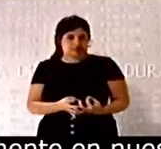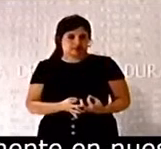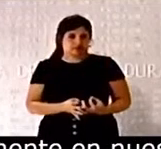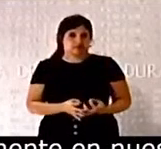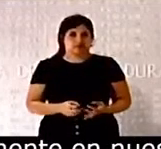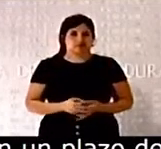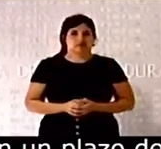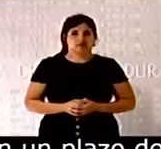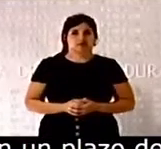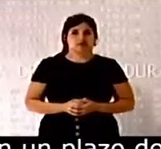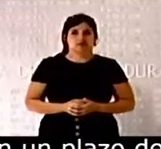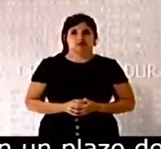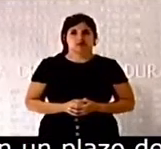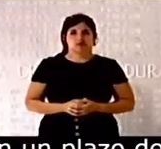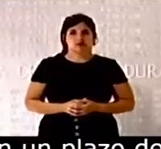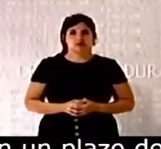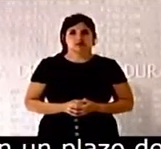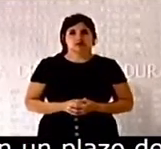estaría